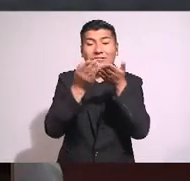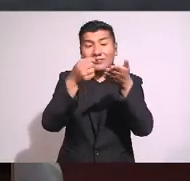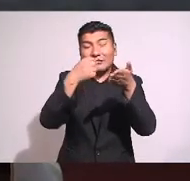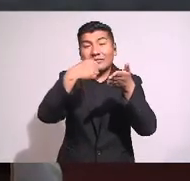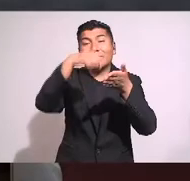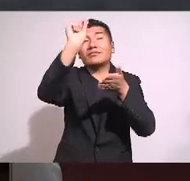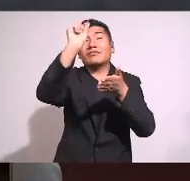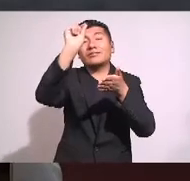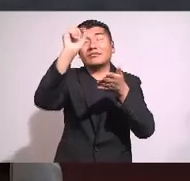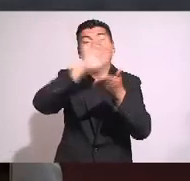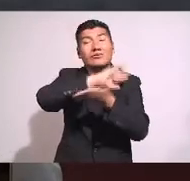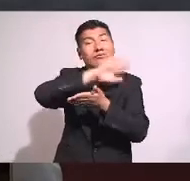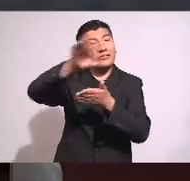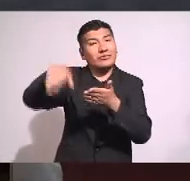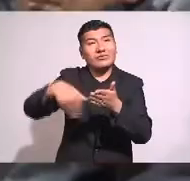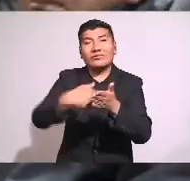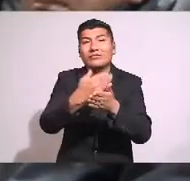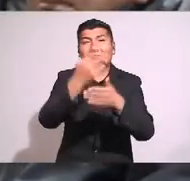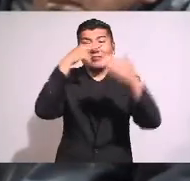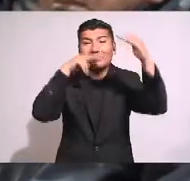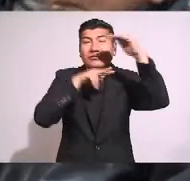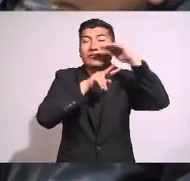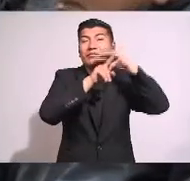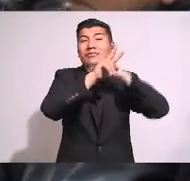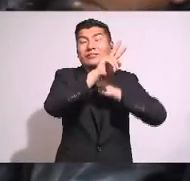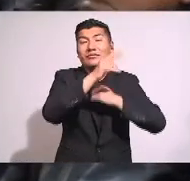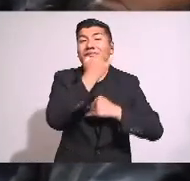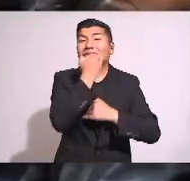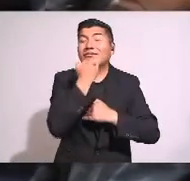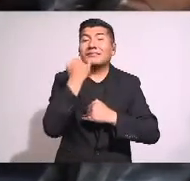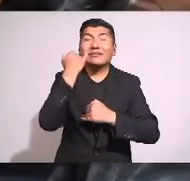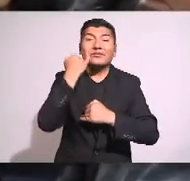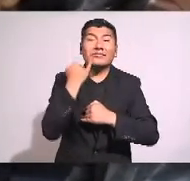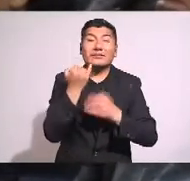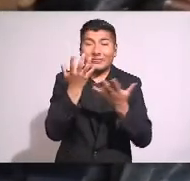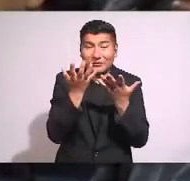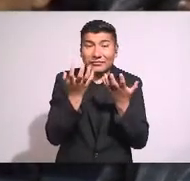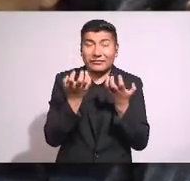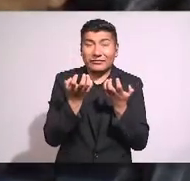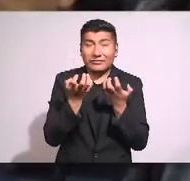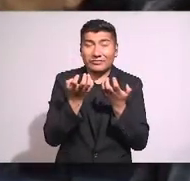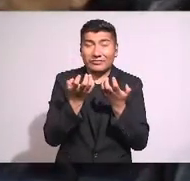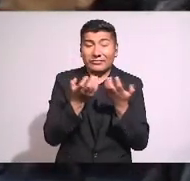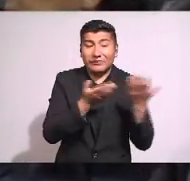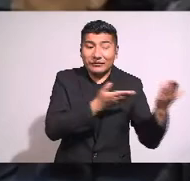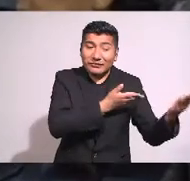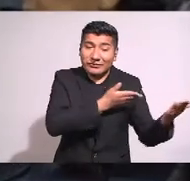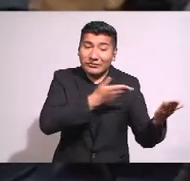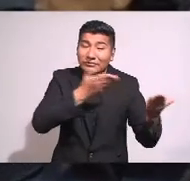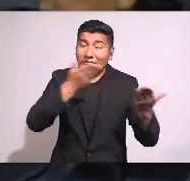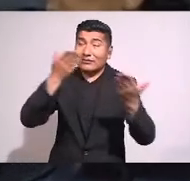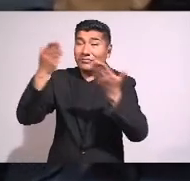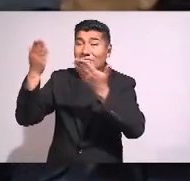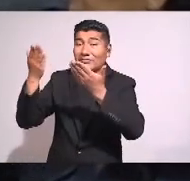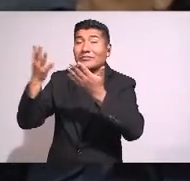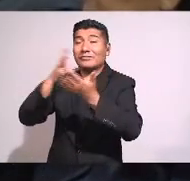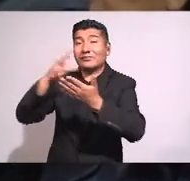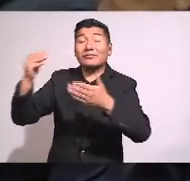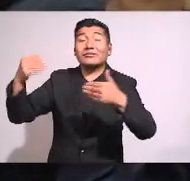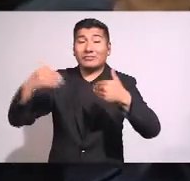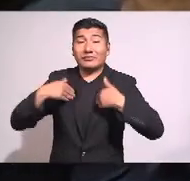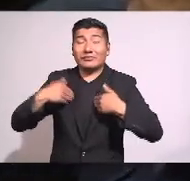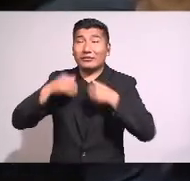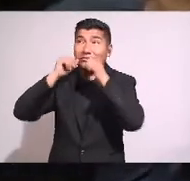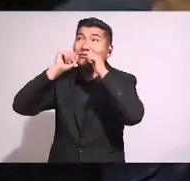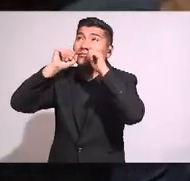cumple todas las profecías que Israel deseaba llevar y tener la bendición